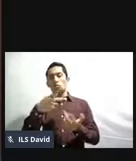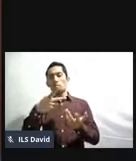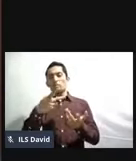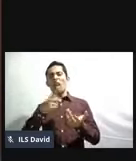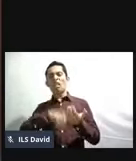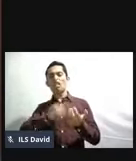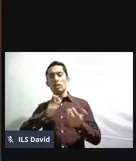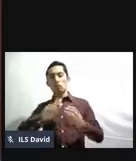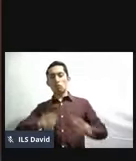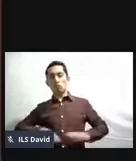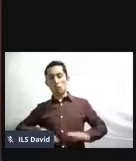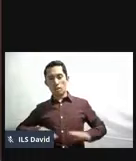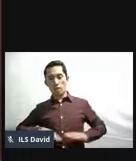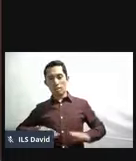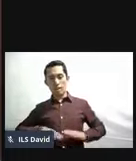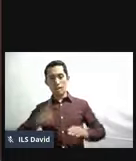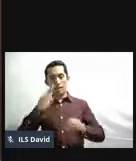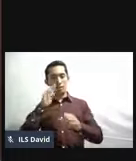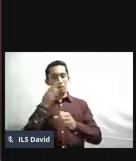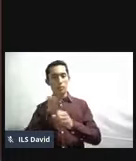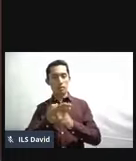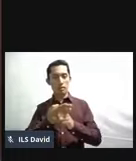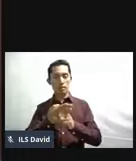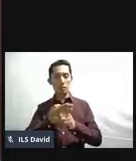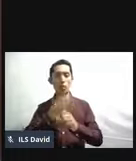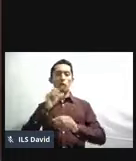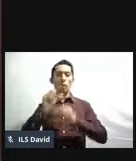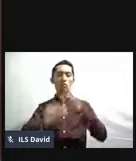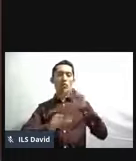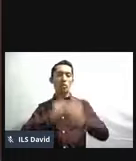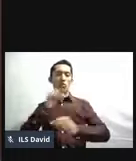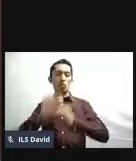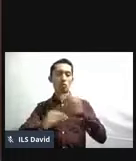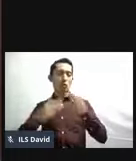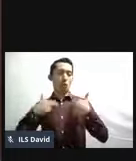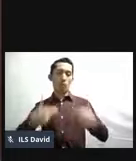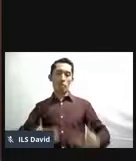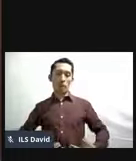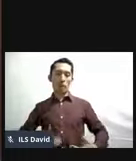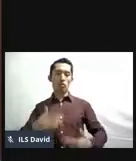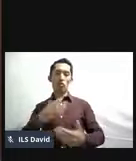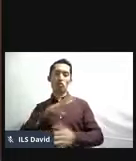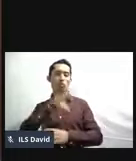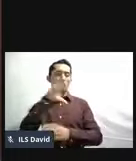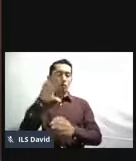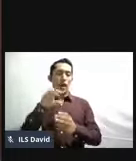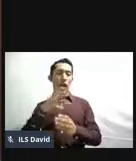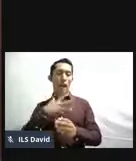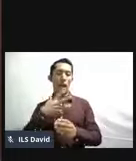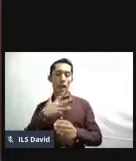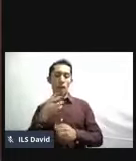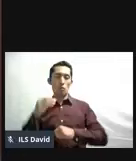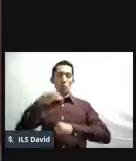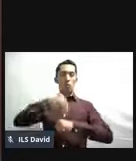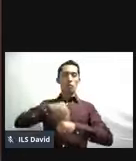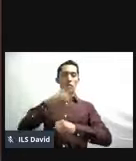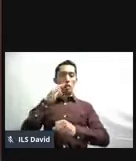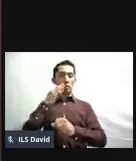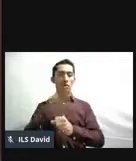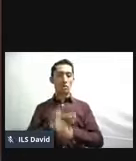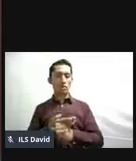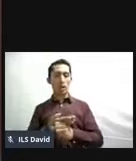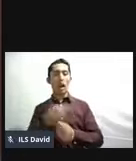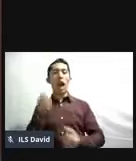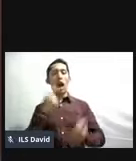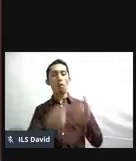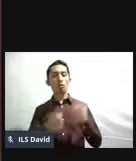que van trabajando con nosotros y con nosotros como seres humanos, que nos definen en alguna forma. ¿Por qué